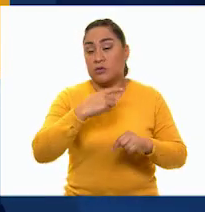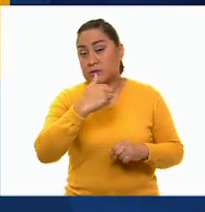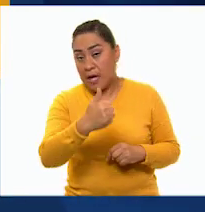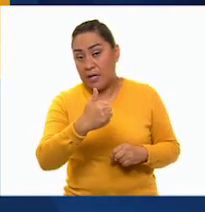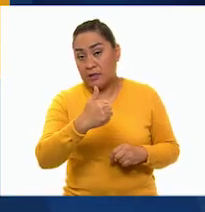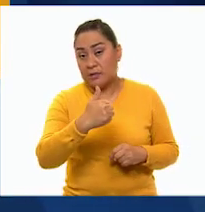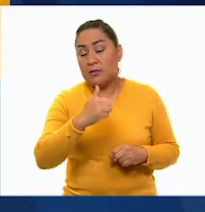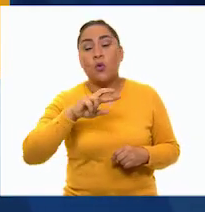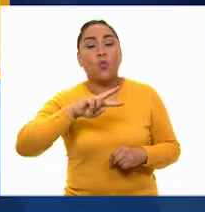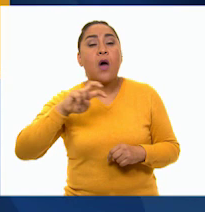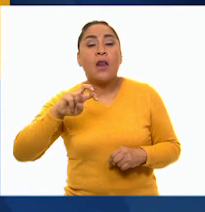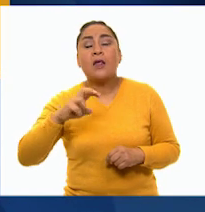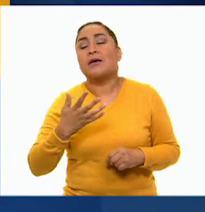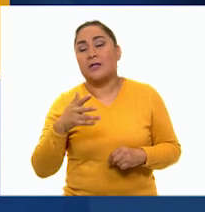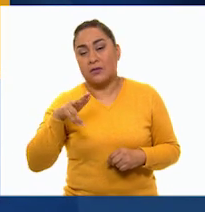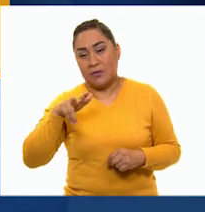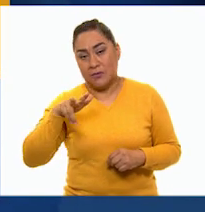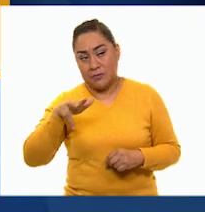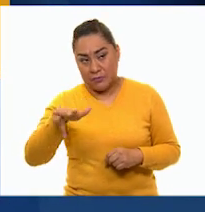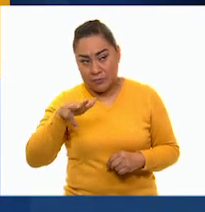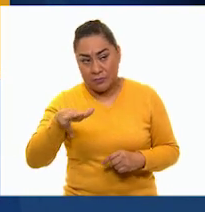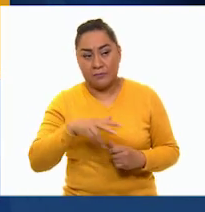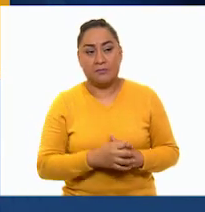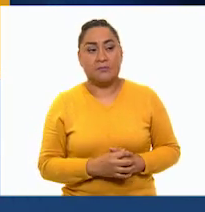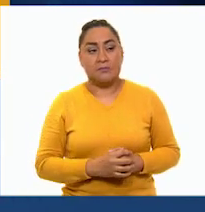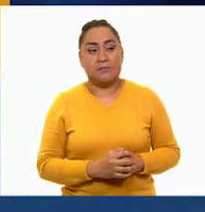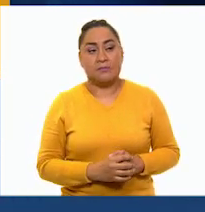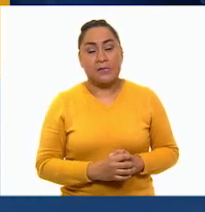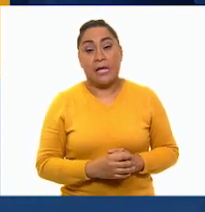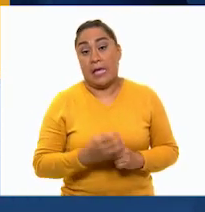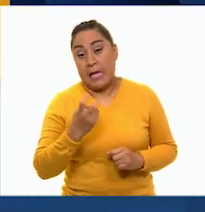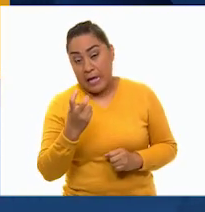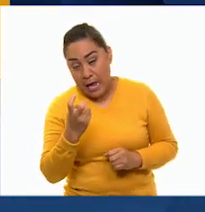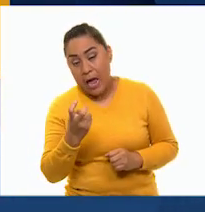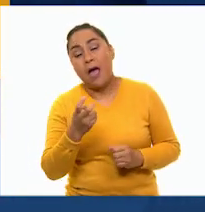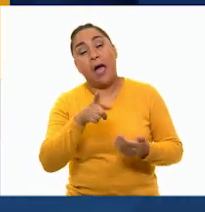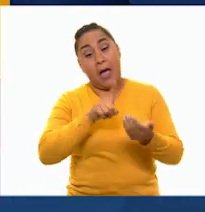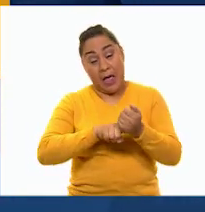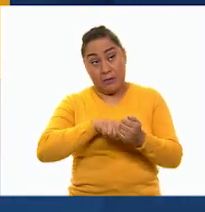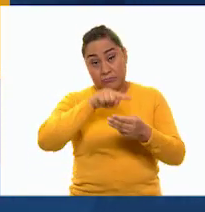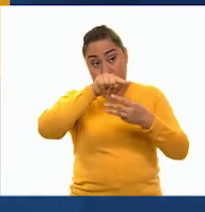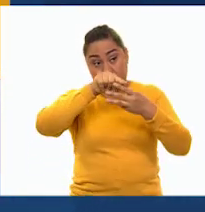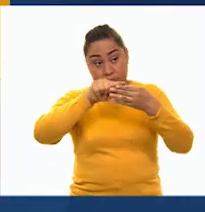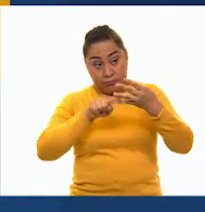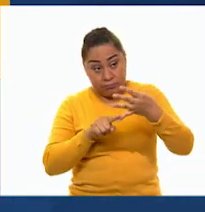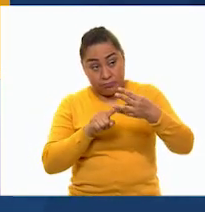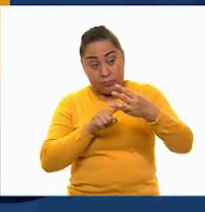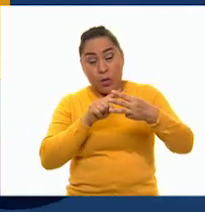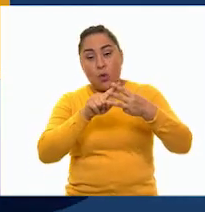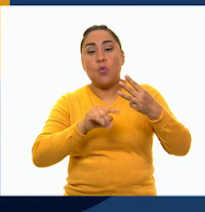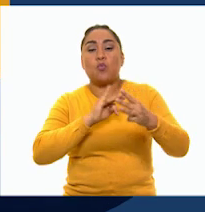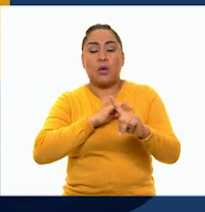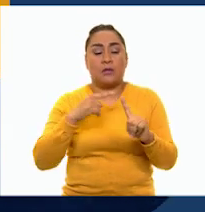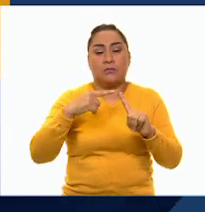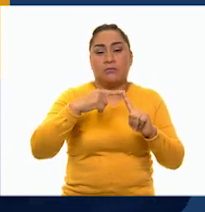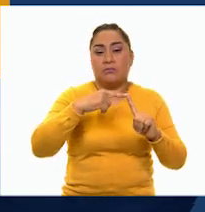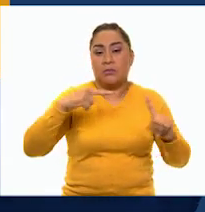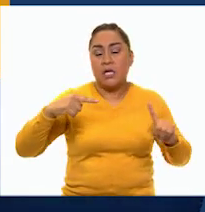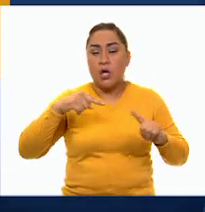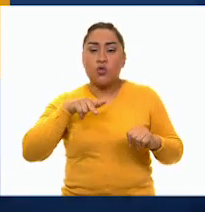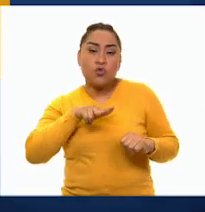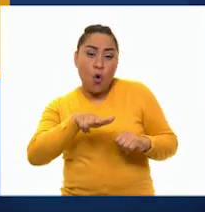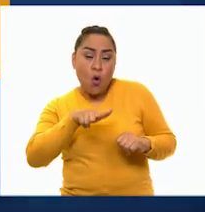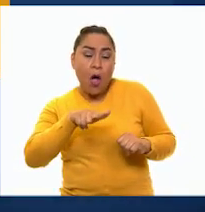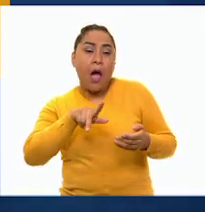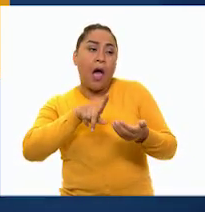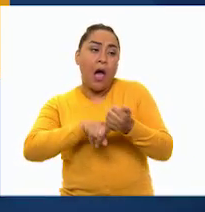6 es igual a 18. Por lo tanto, los divisores del número 18